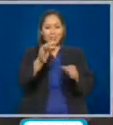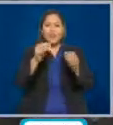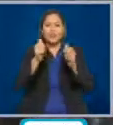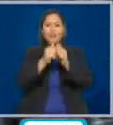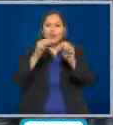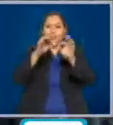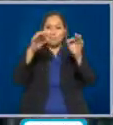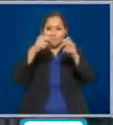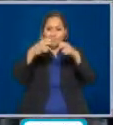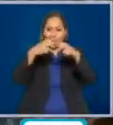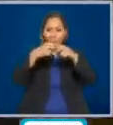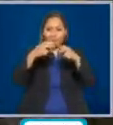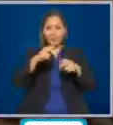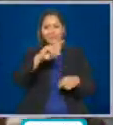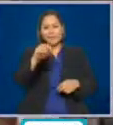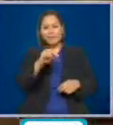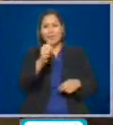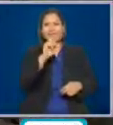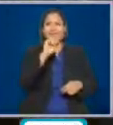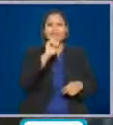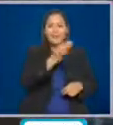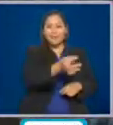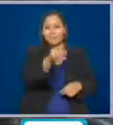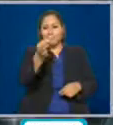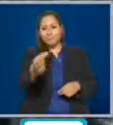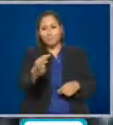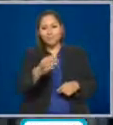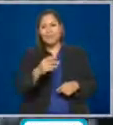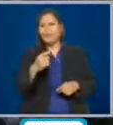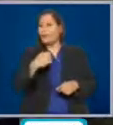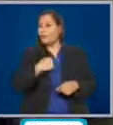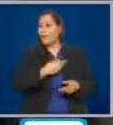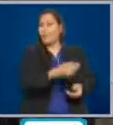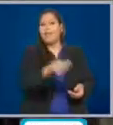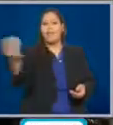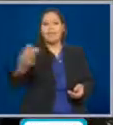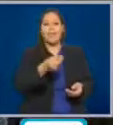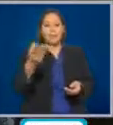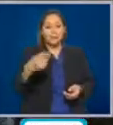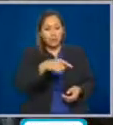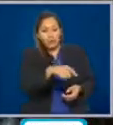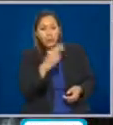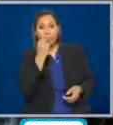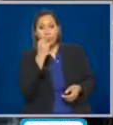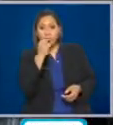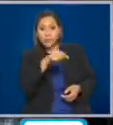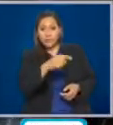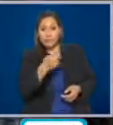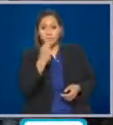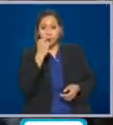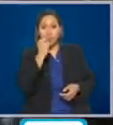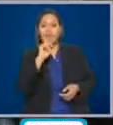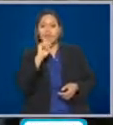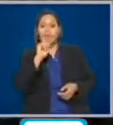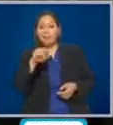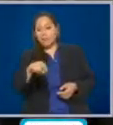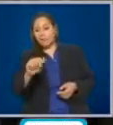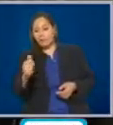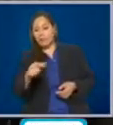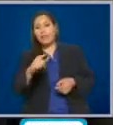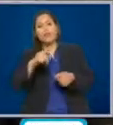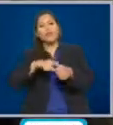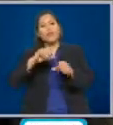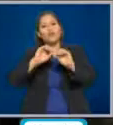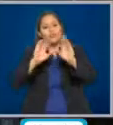usted. Y le voy a dar otro de guayaba. Uy, ya estoy repartiendo más. No, ese es de nuez. Ah, no es de nuez. El de guayaba es Está más clarito